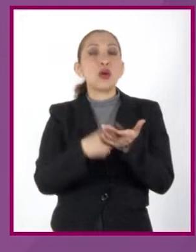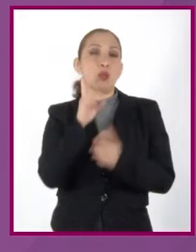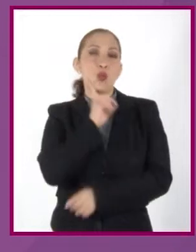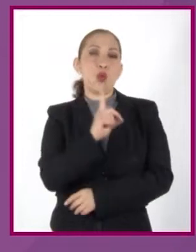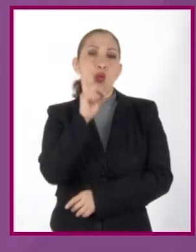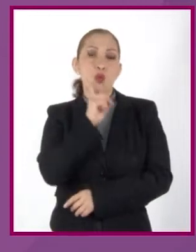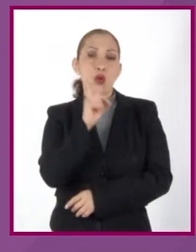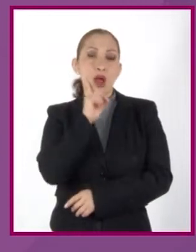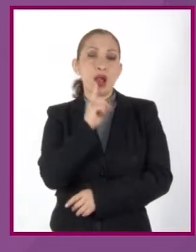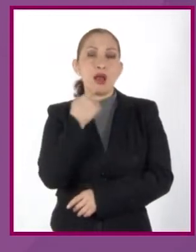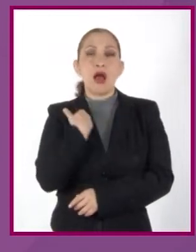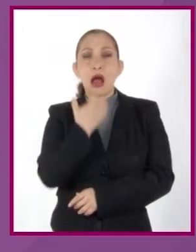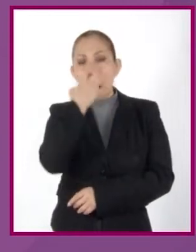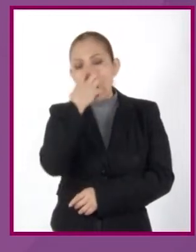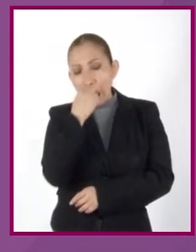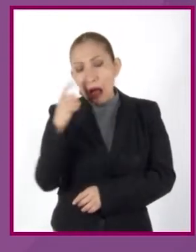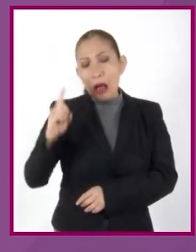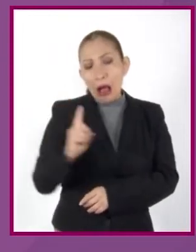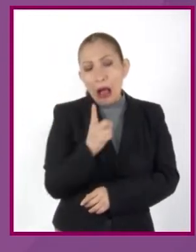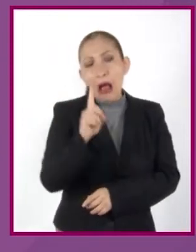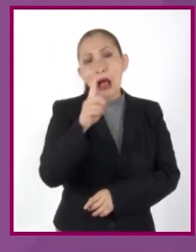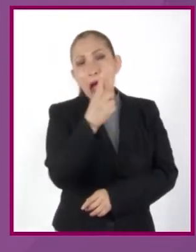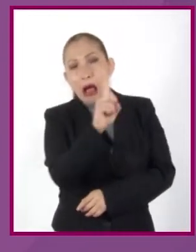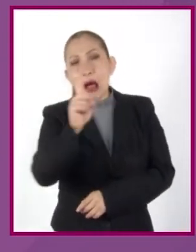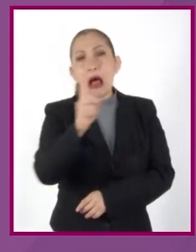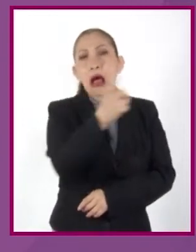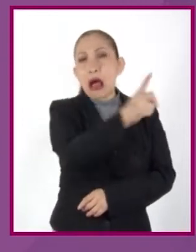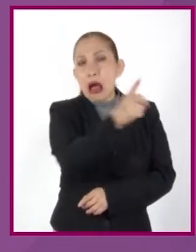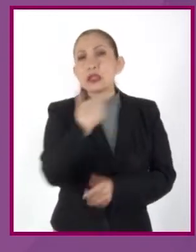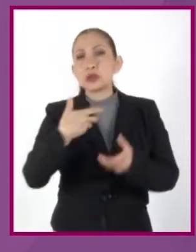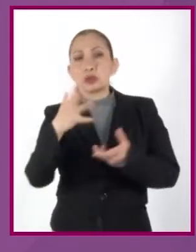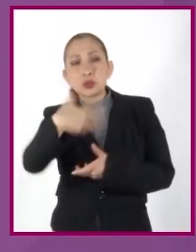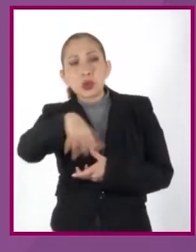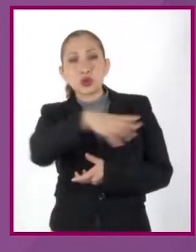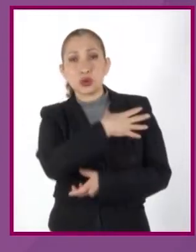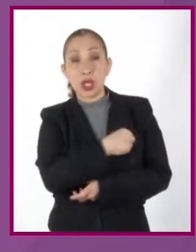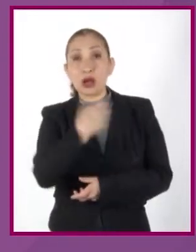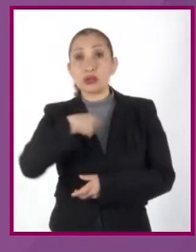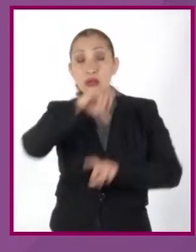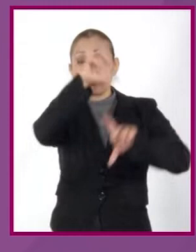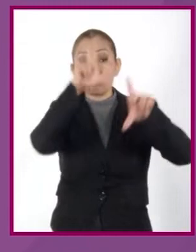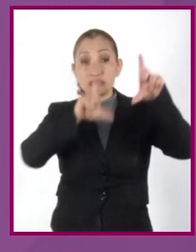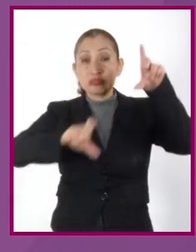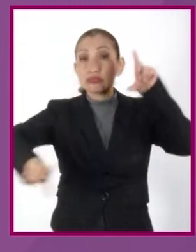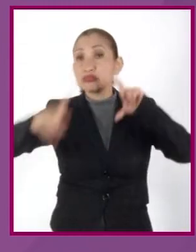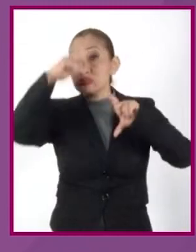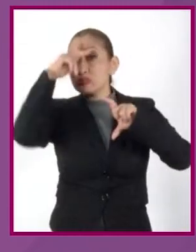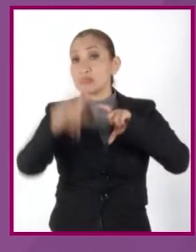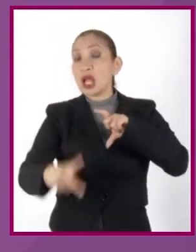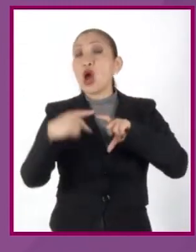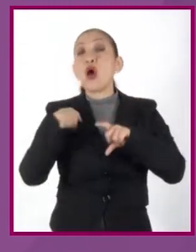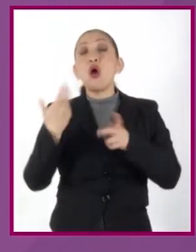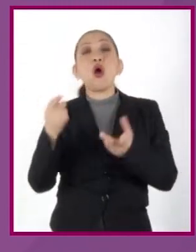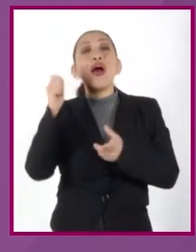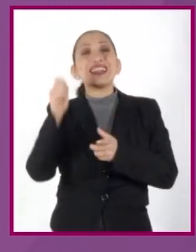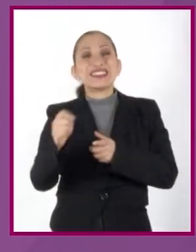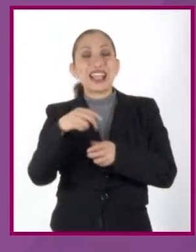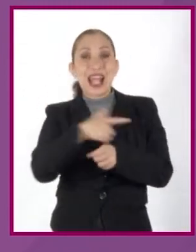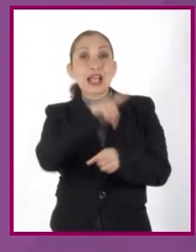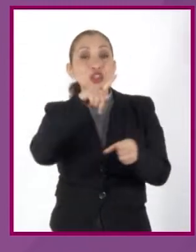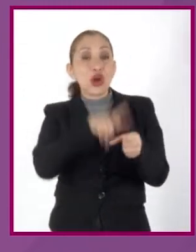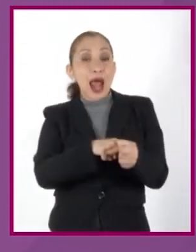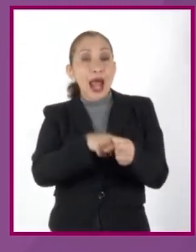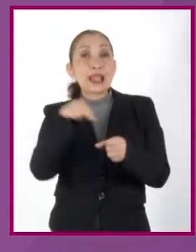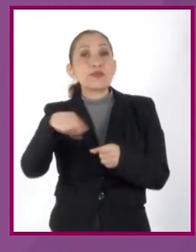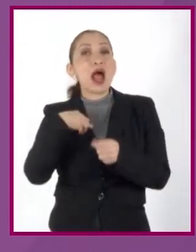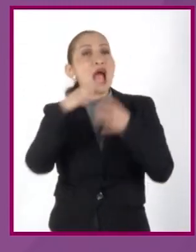mujer en pena, que vaga buscando a sus hijos, y el origen es nacional, pues es la leyenda más conocida, contada y escuchada